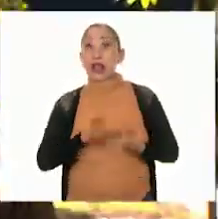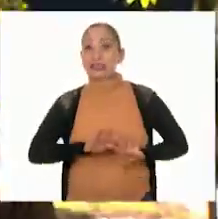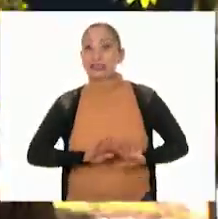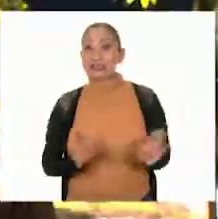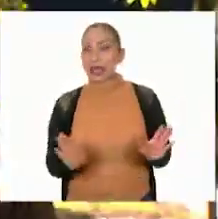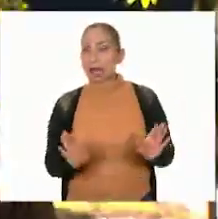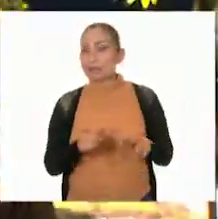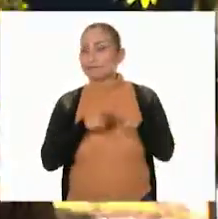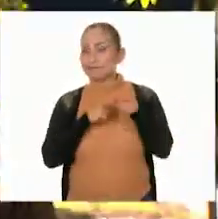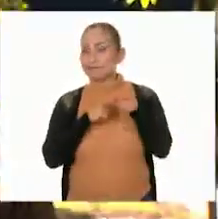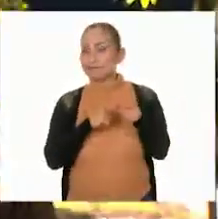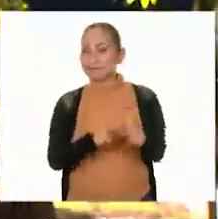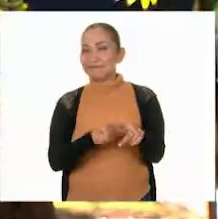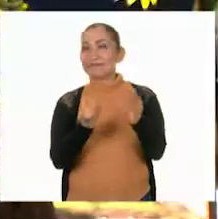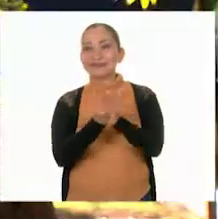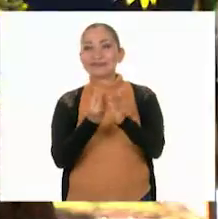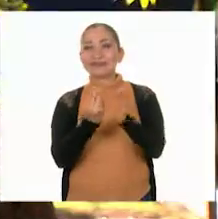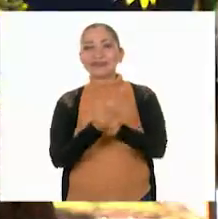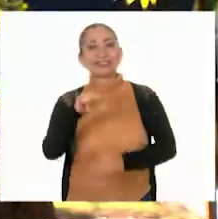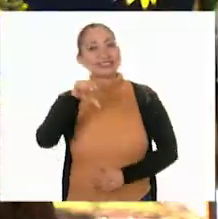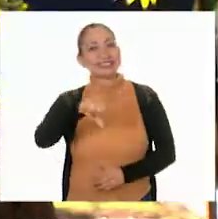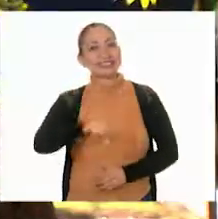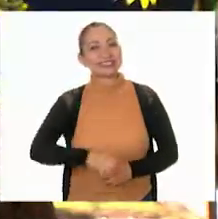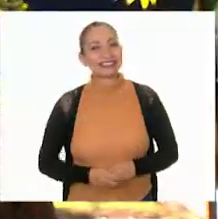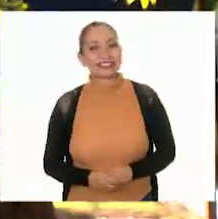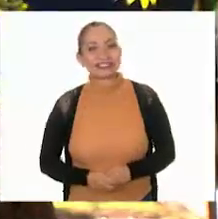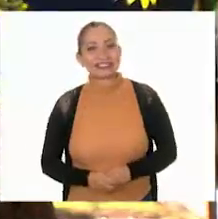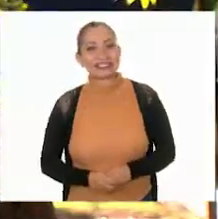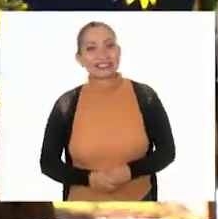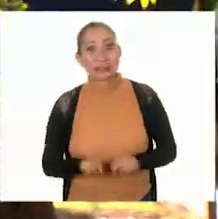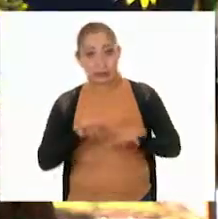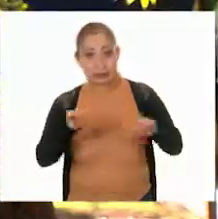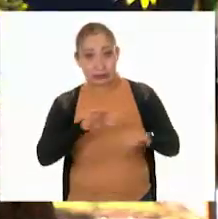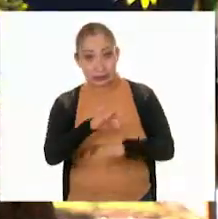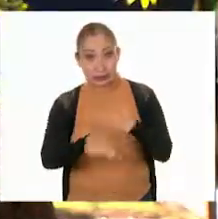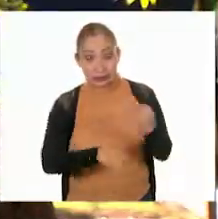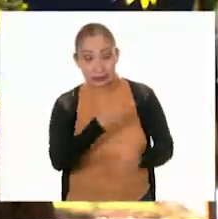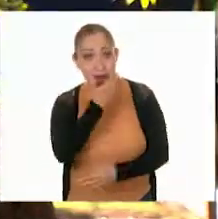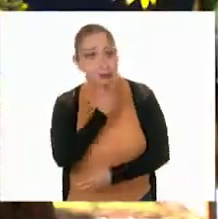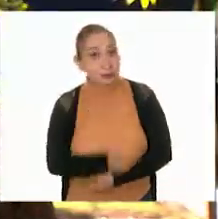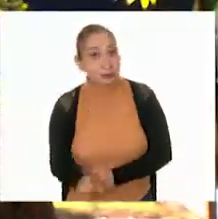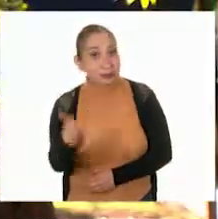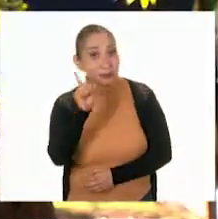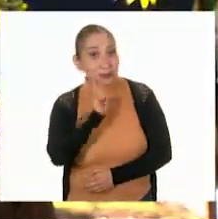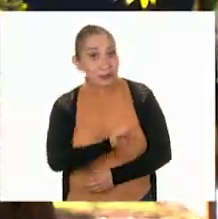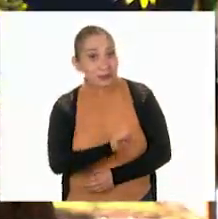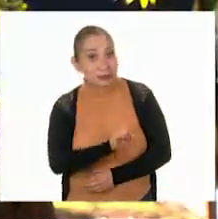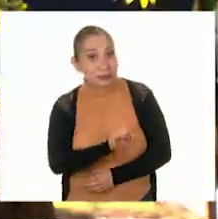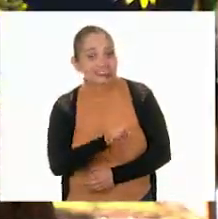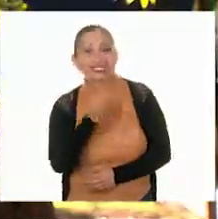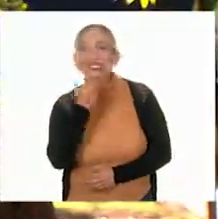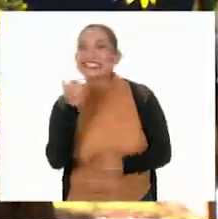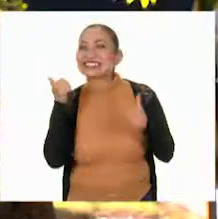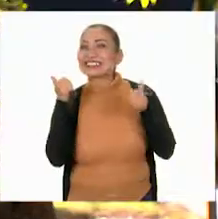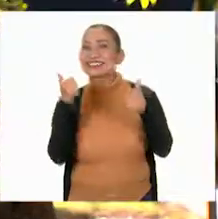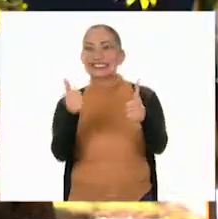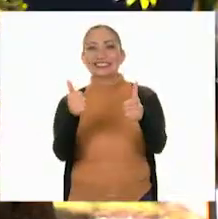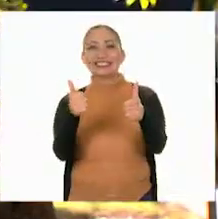es momento de seguir con el programa de hoy. ¿Listas? ¿Listos?